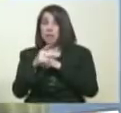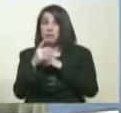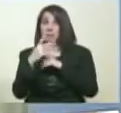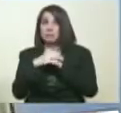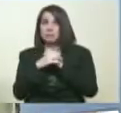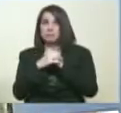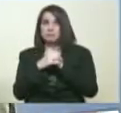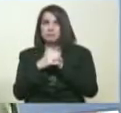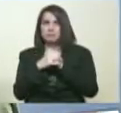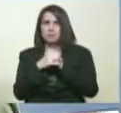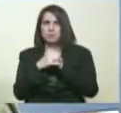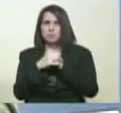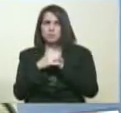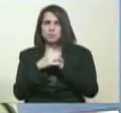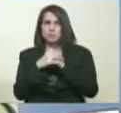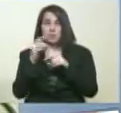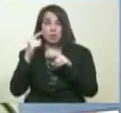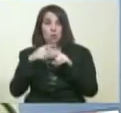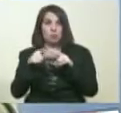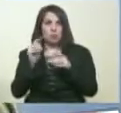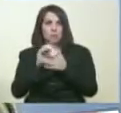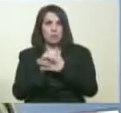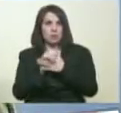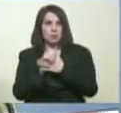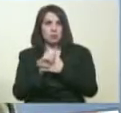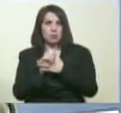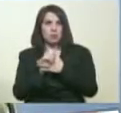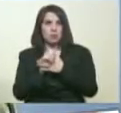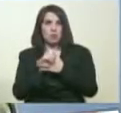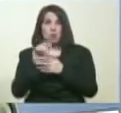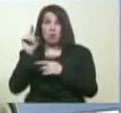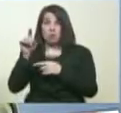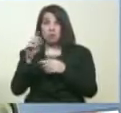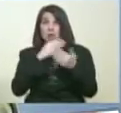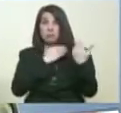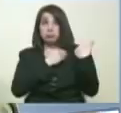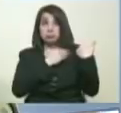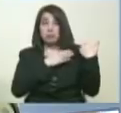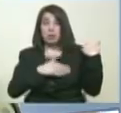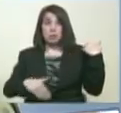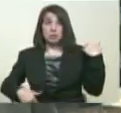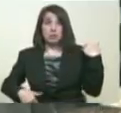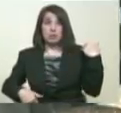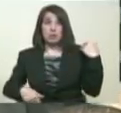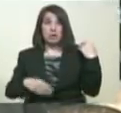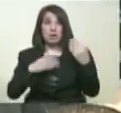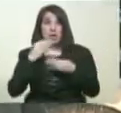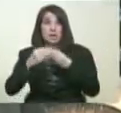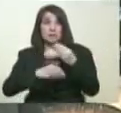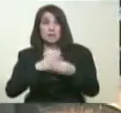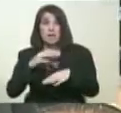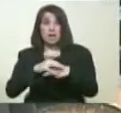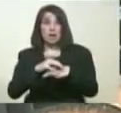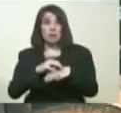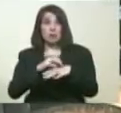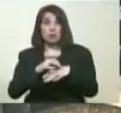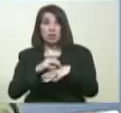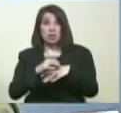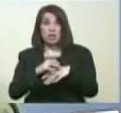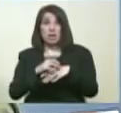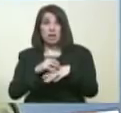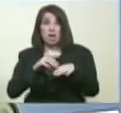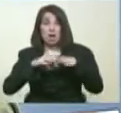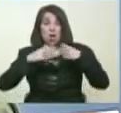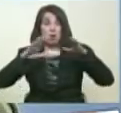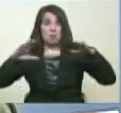ministro, compañero Meneiro, usted está encargado de producir la proteína que necesita este país. Los mares venezolanos y